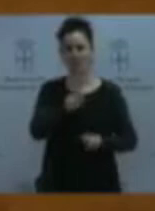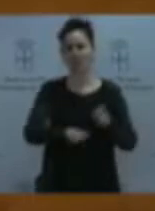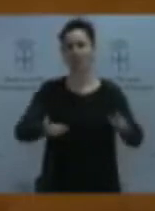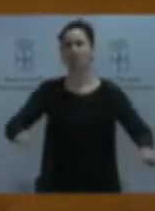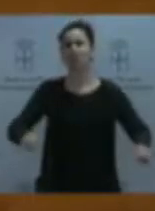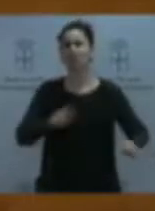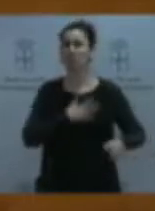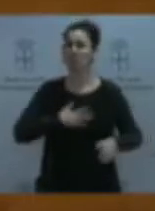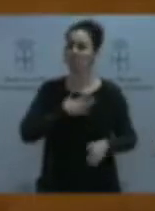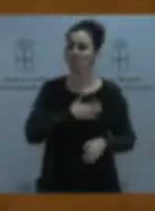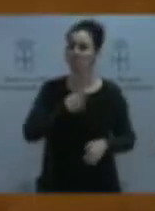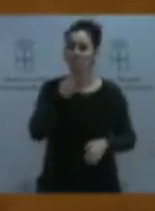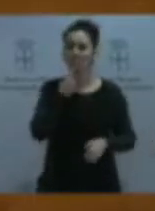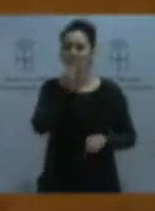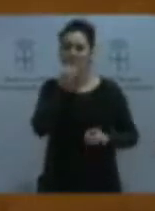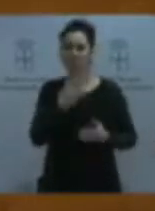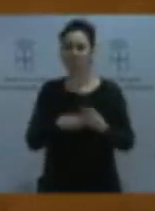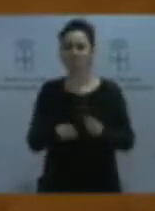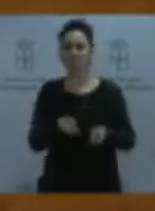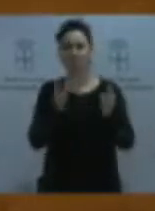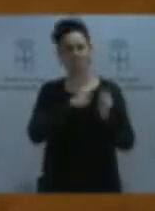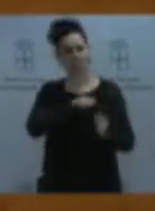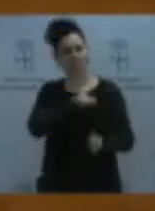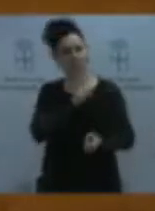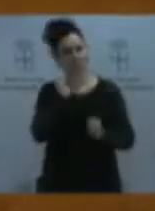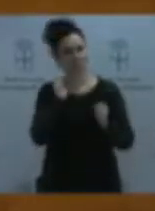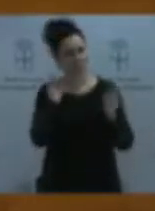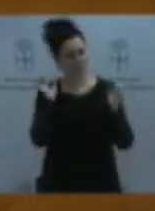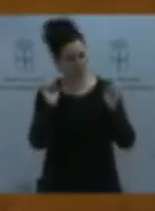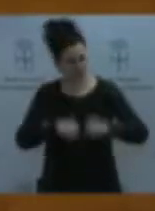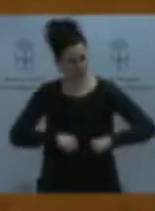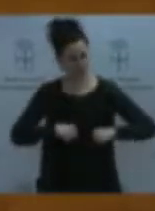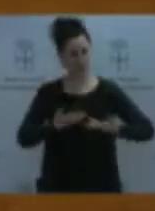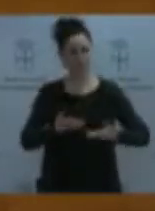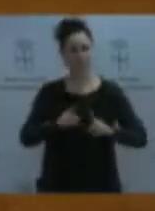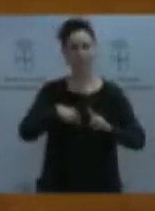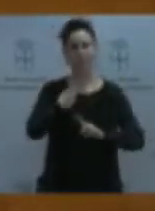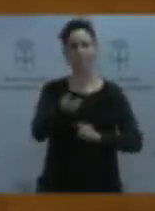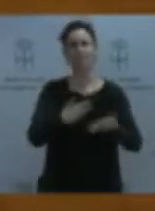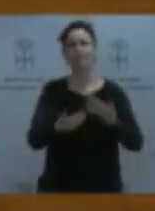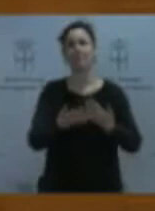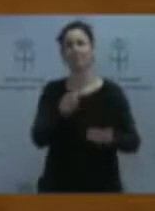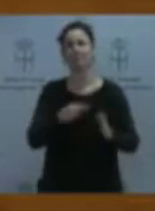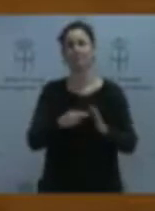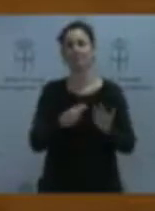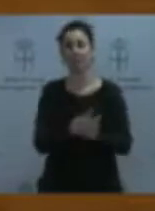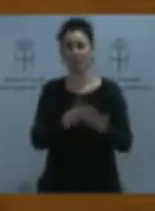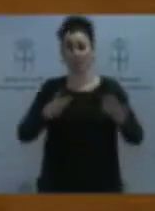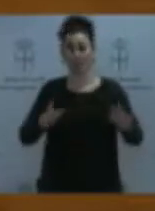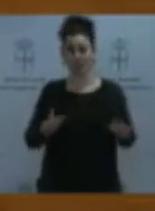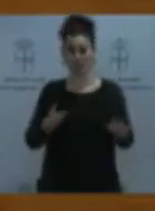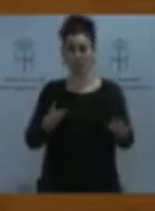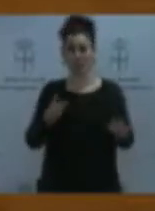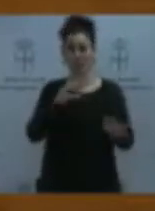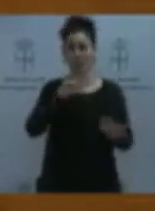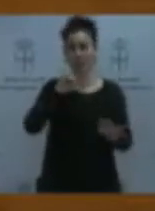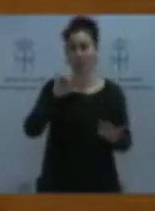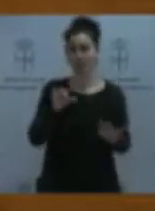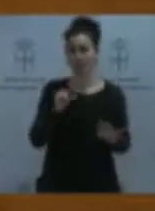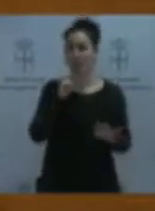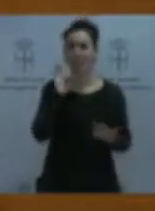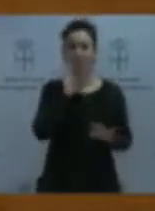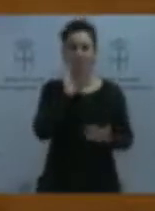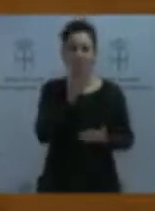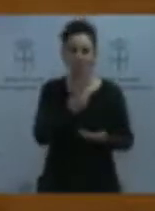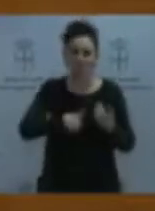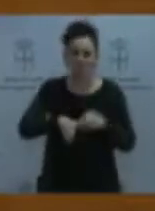española. Según el barómetro de marzo de 2018 del CIS, la corrupción y el fraude, considerados por el